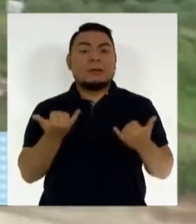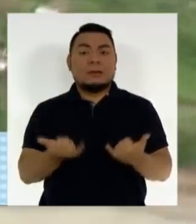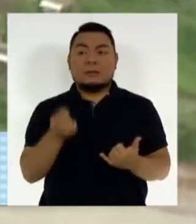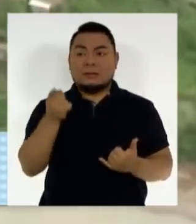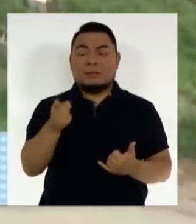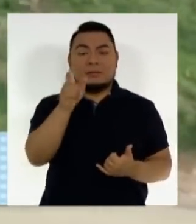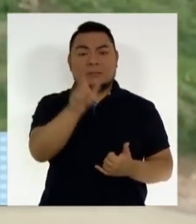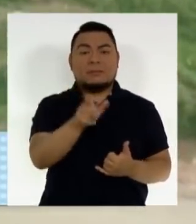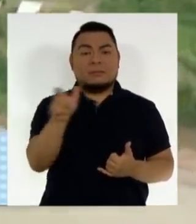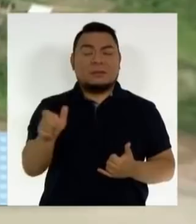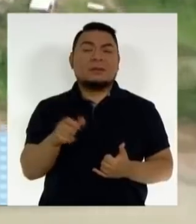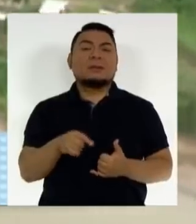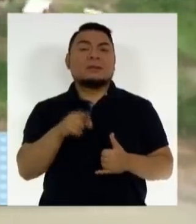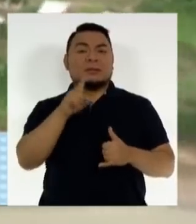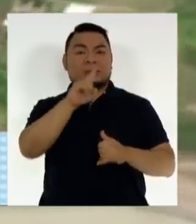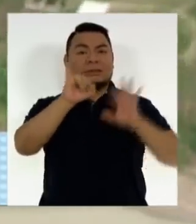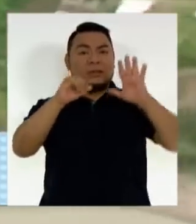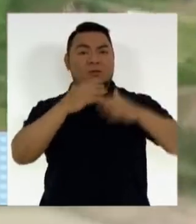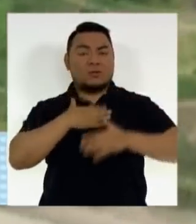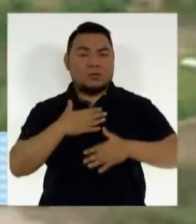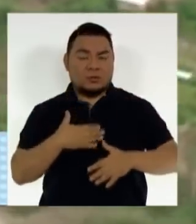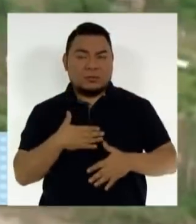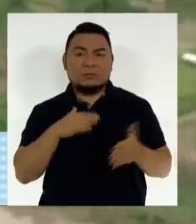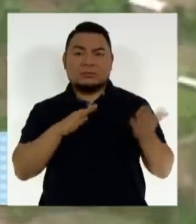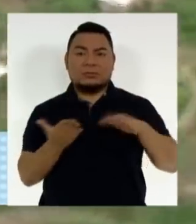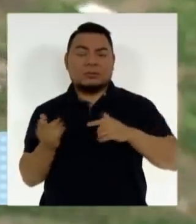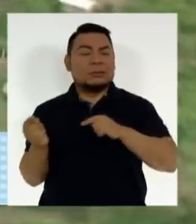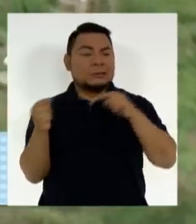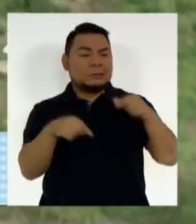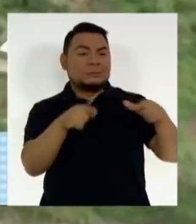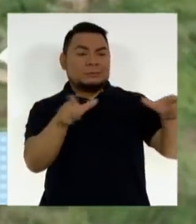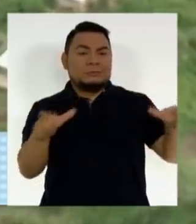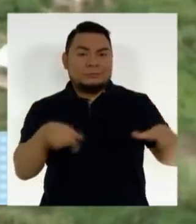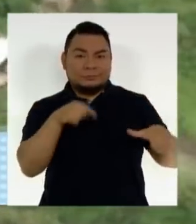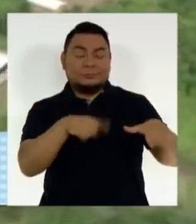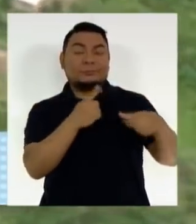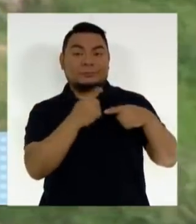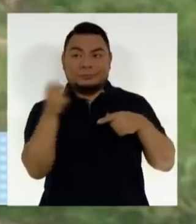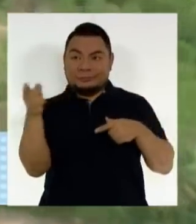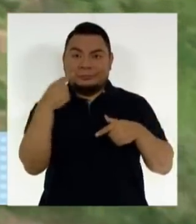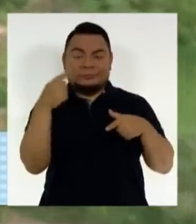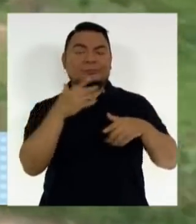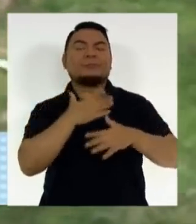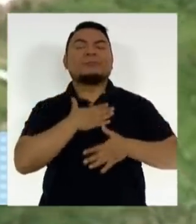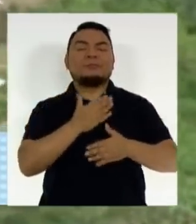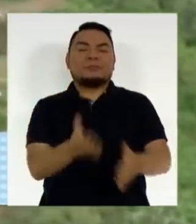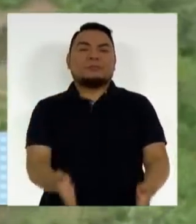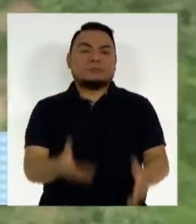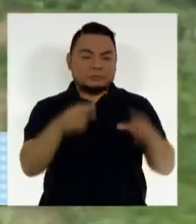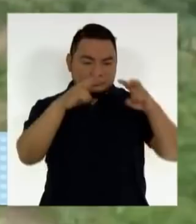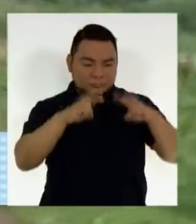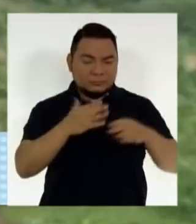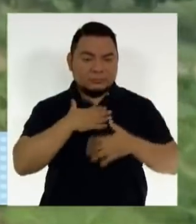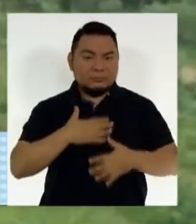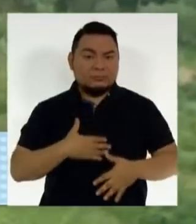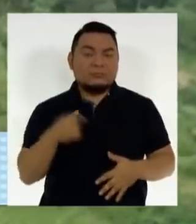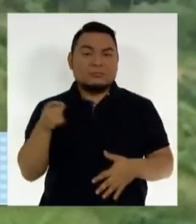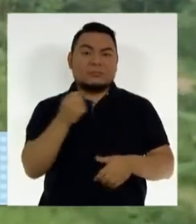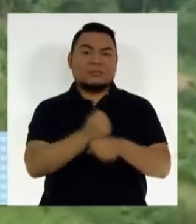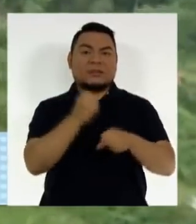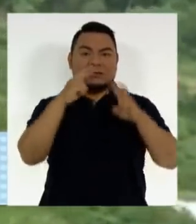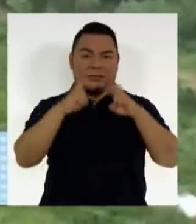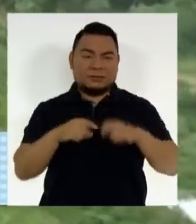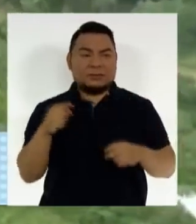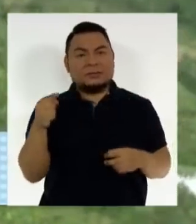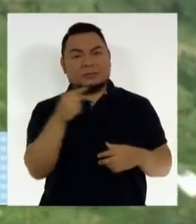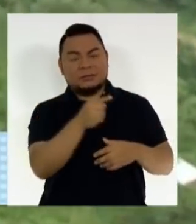los 16 cuerpos, 16 cadáveres, se encuentran aquí en la morgue donde ustedes se van a dirigir, uh-huh, a hacer su trabajo de